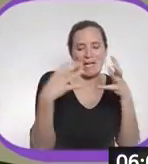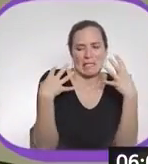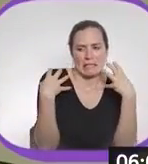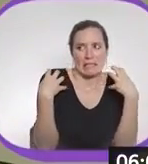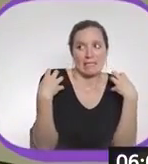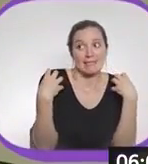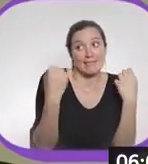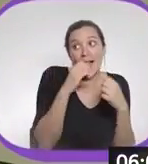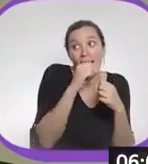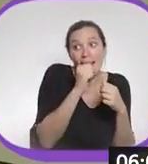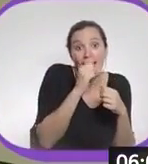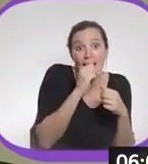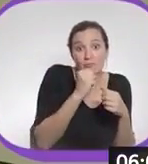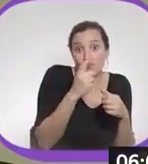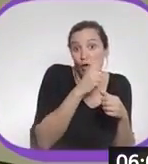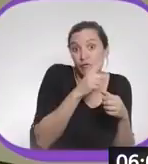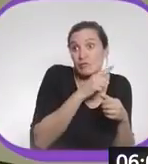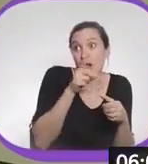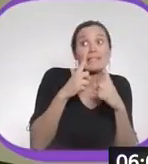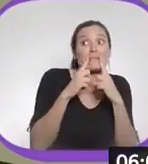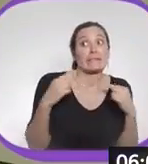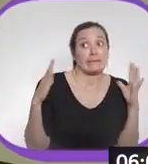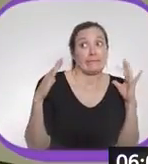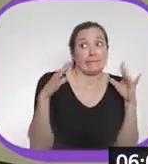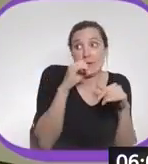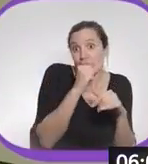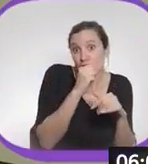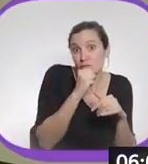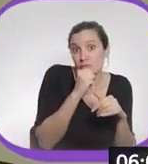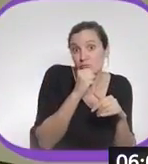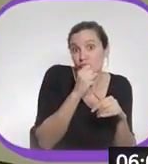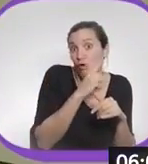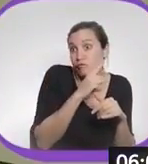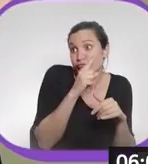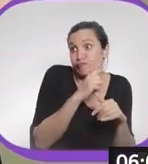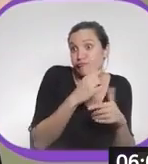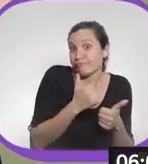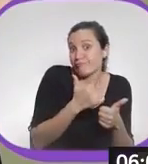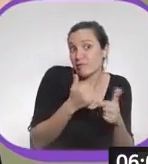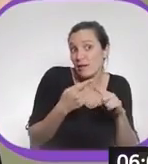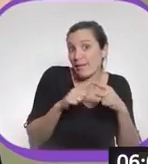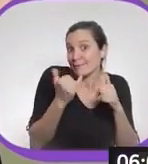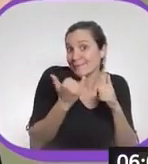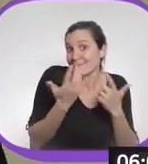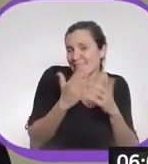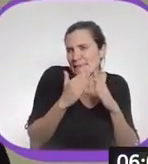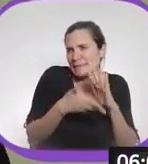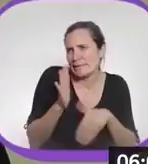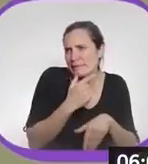las garras encima. Después de todo, el limón es fruta y era un murciélago de fruta. Es algo lógico. ¡Quiero irme a